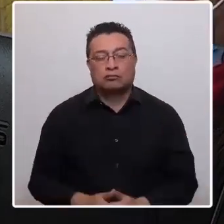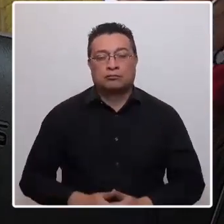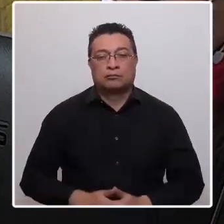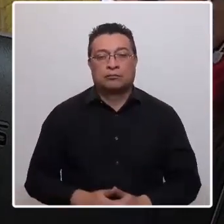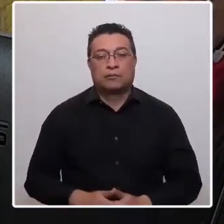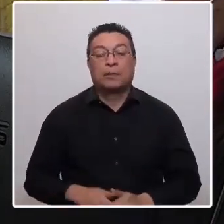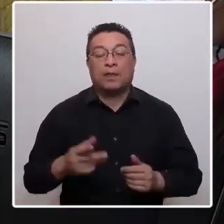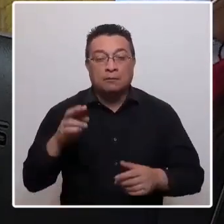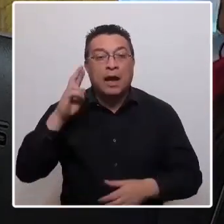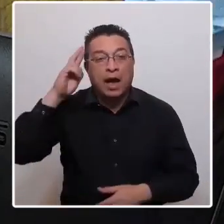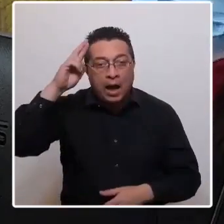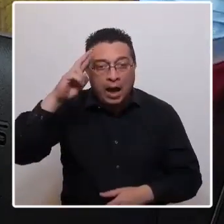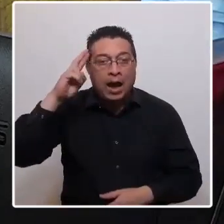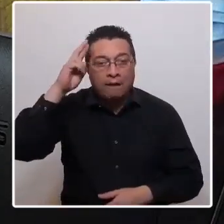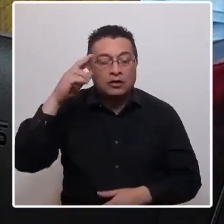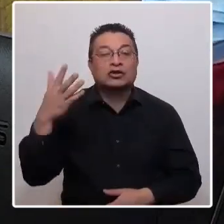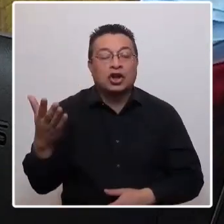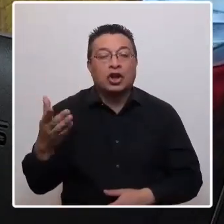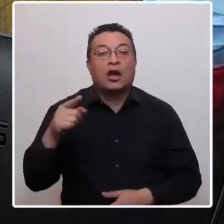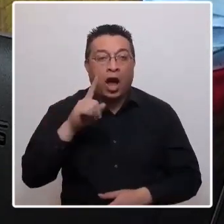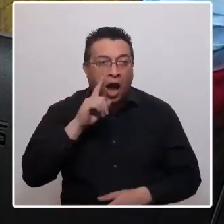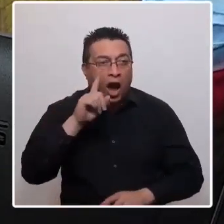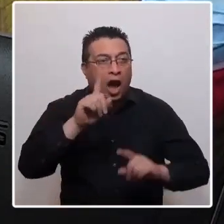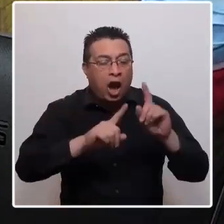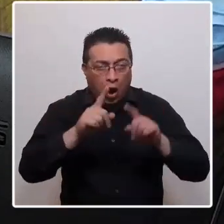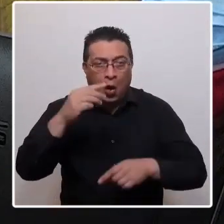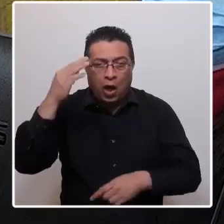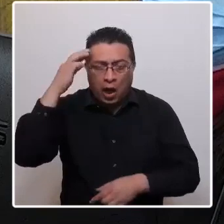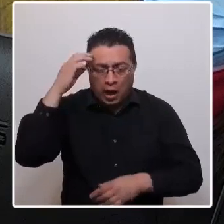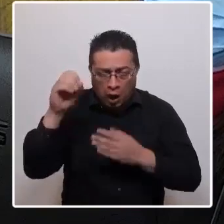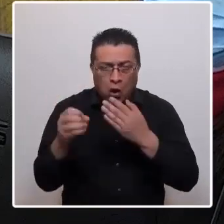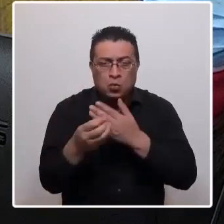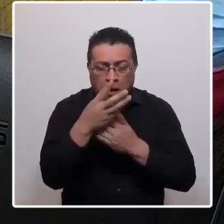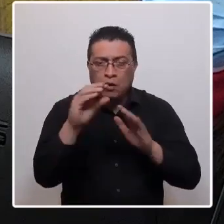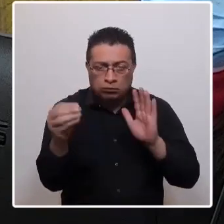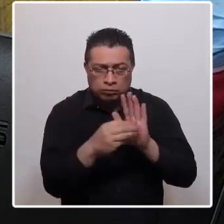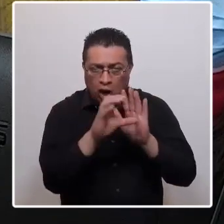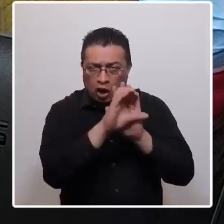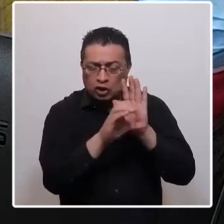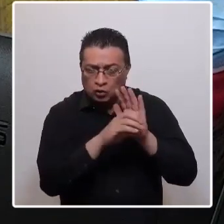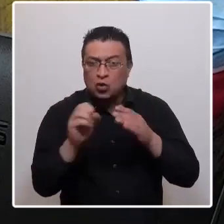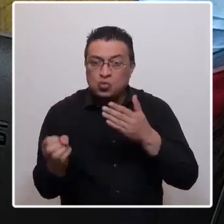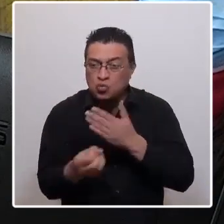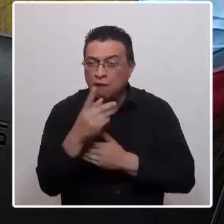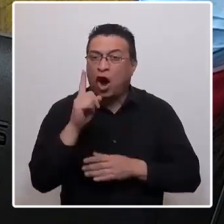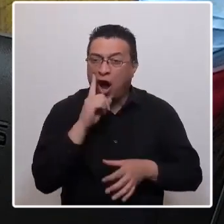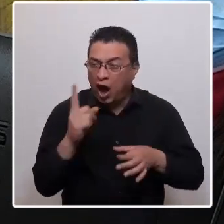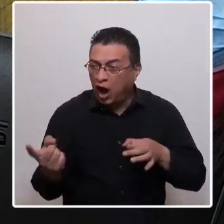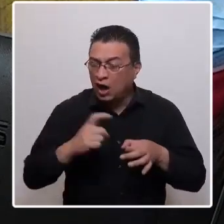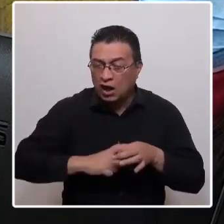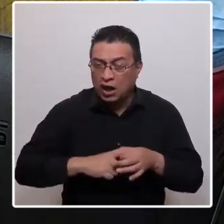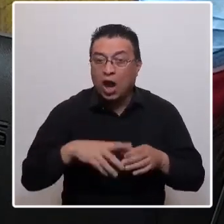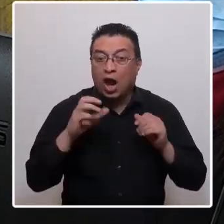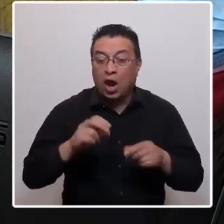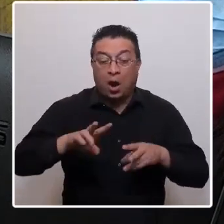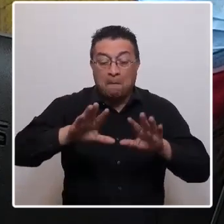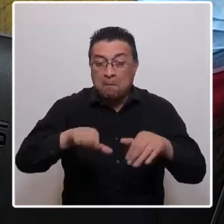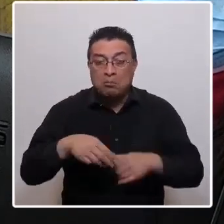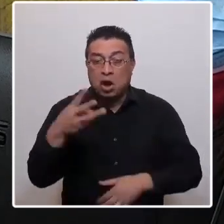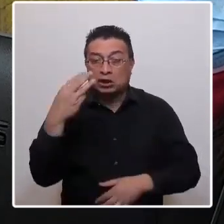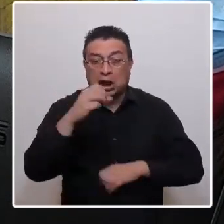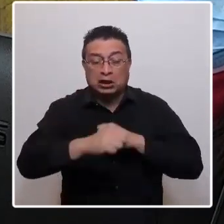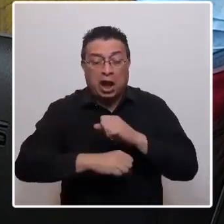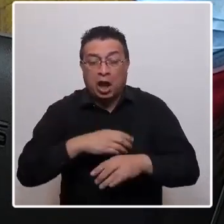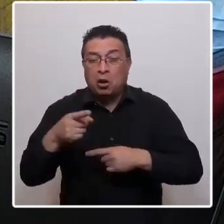Reflexiona entonces, ¿existe algún pensamiento actualizado en materia indígena en esta convención? ¿O vamos a retroceder más de 30 años en